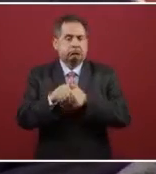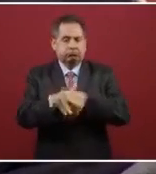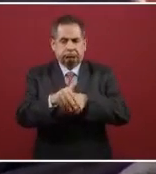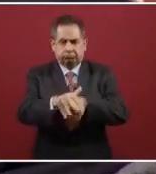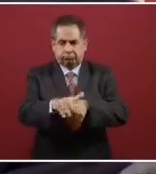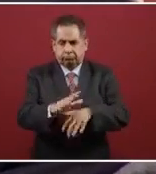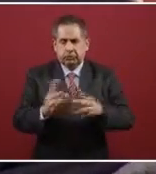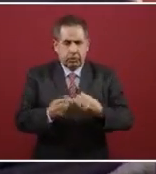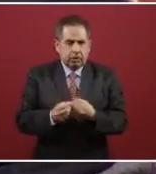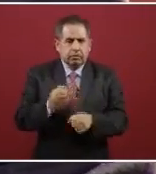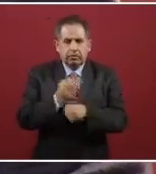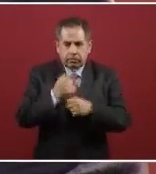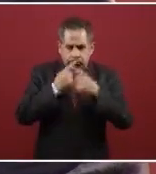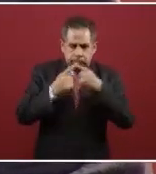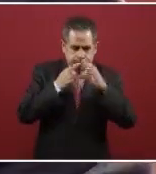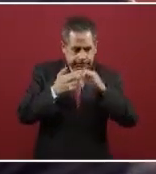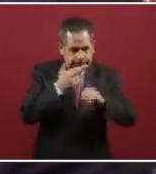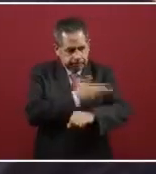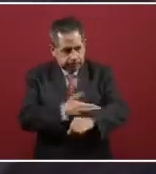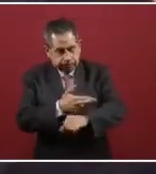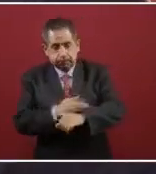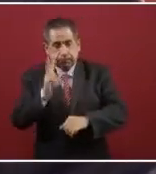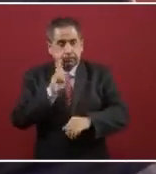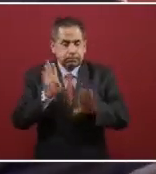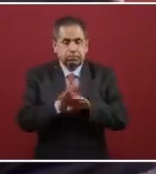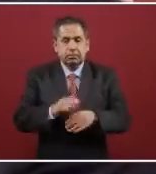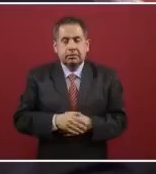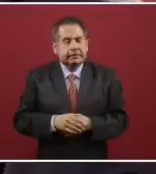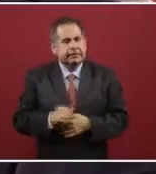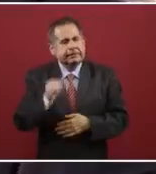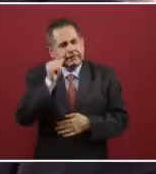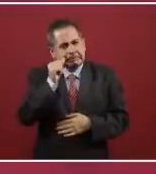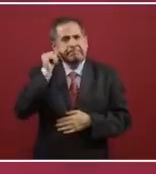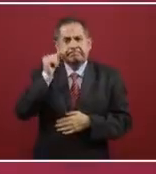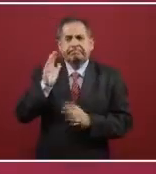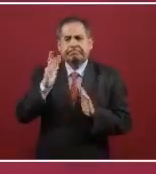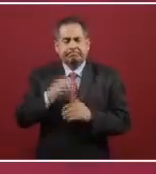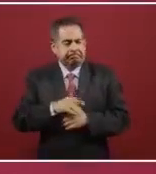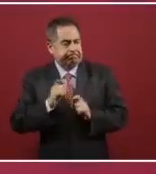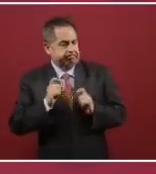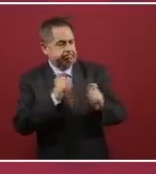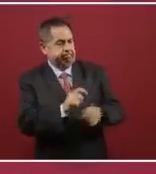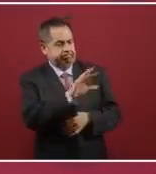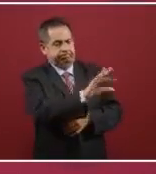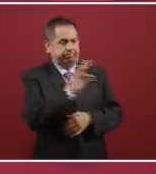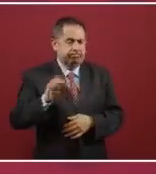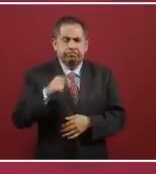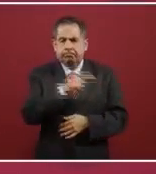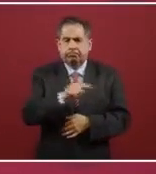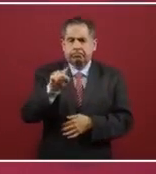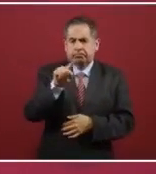Estamos ya trabajando en eso. Ayer se nombró a Zoé